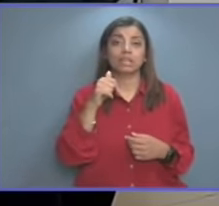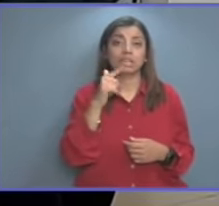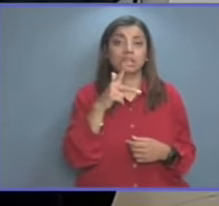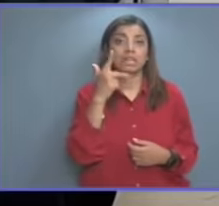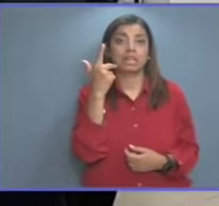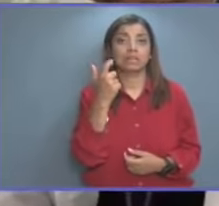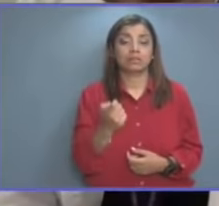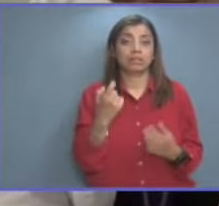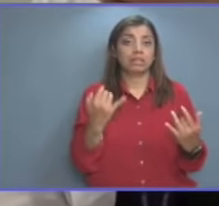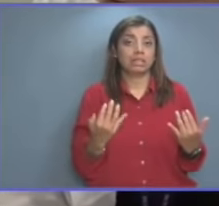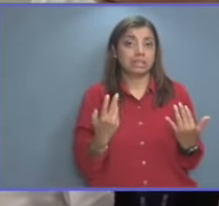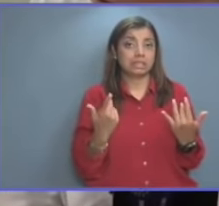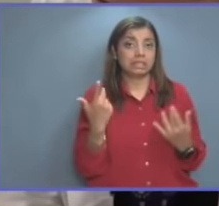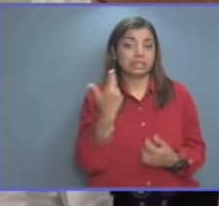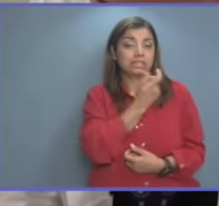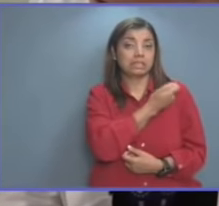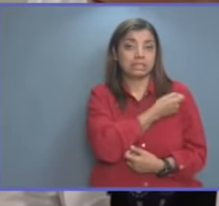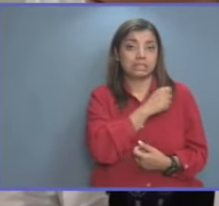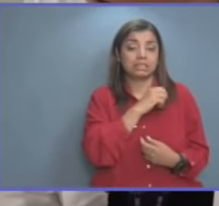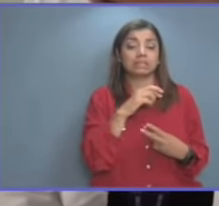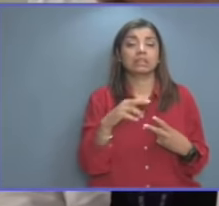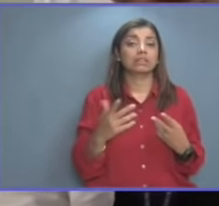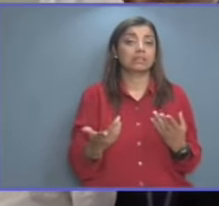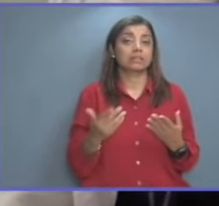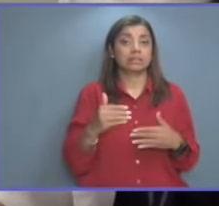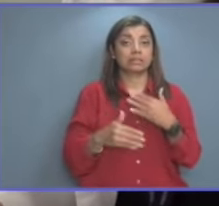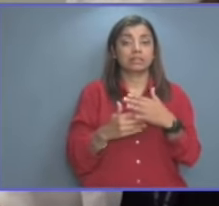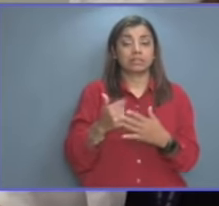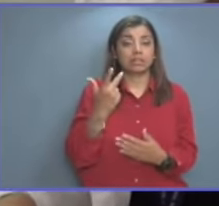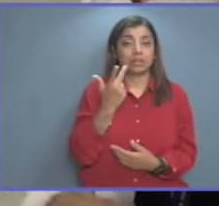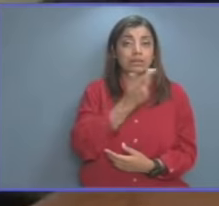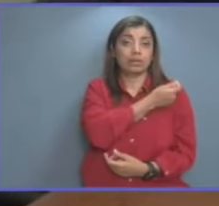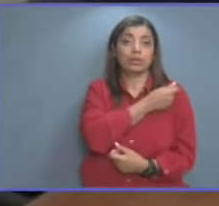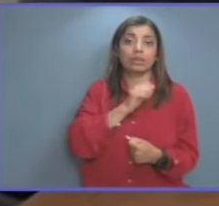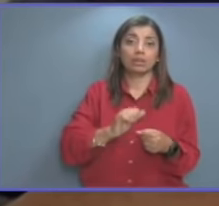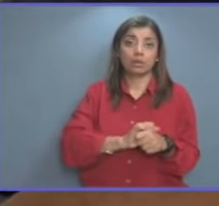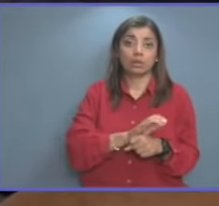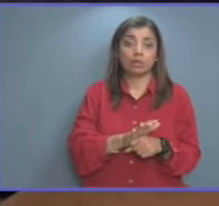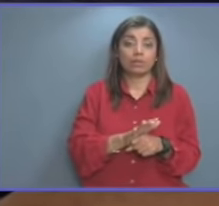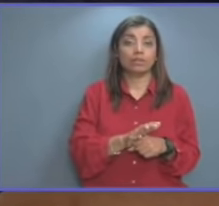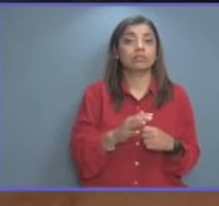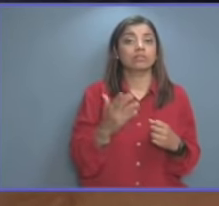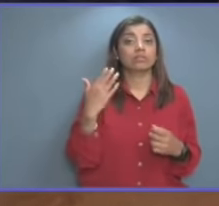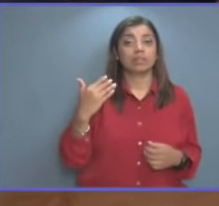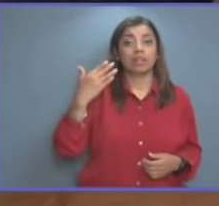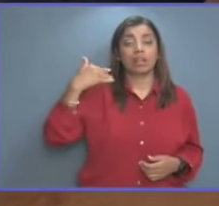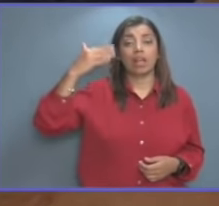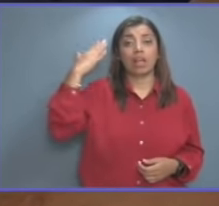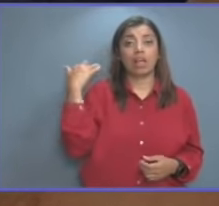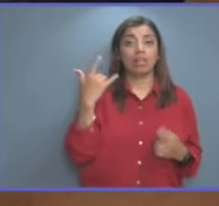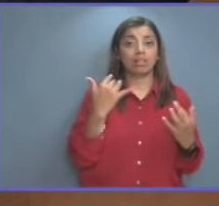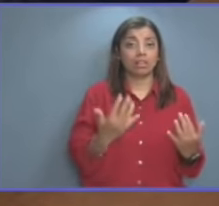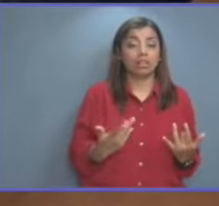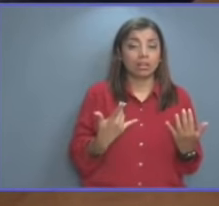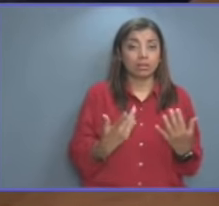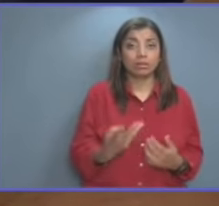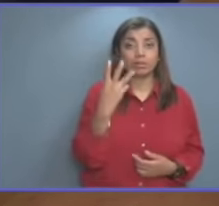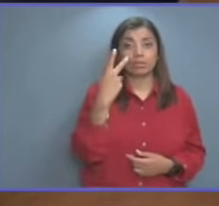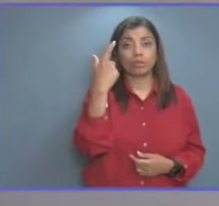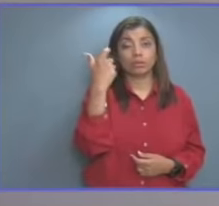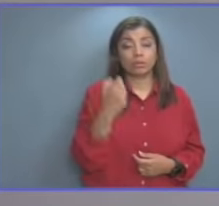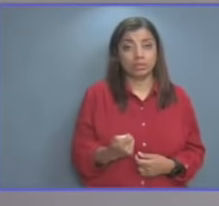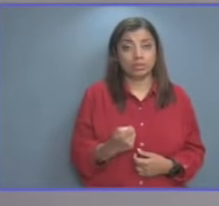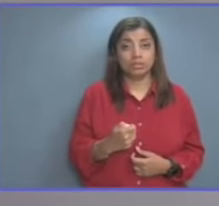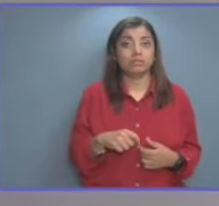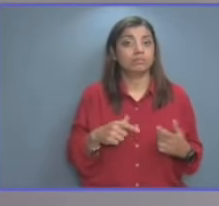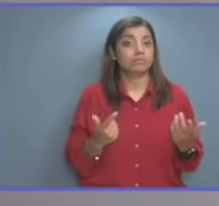meses la espera para la aplicación de la tercera dosis de la vacuna contra el cob y 19 que antes el periodo de espera era de 4 meses